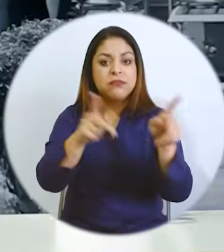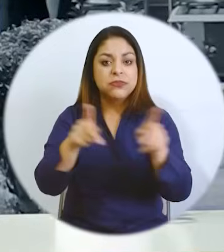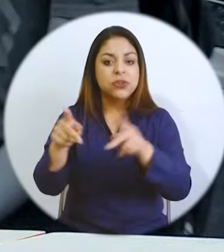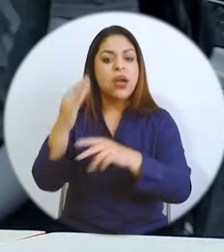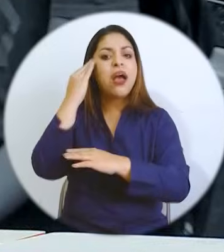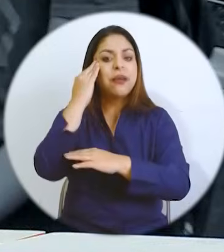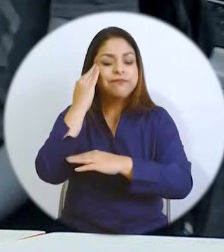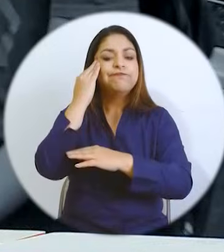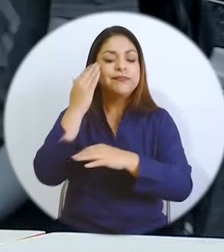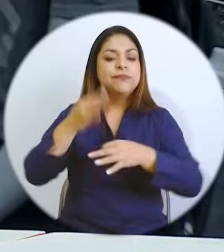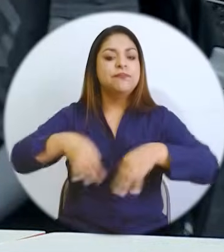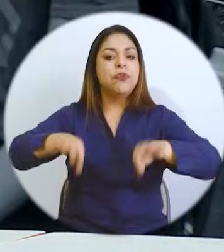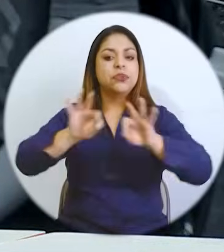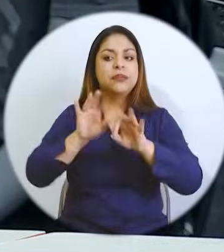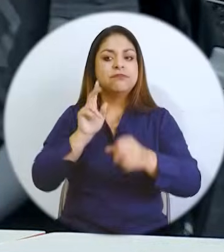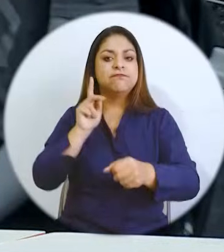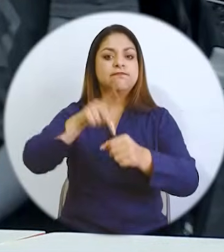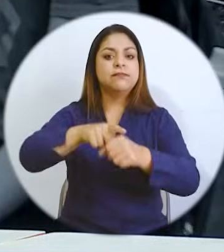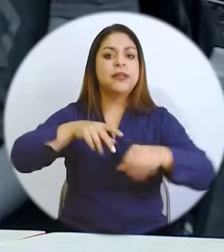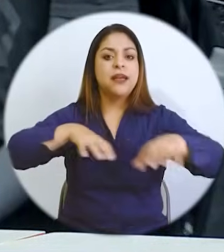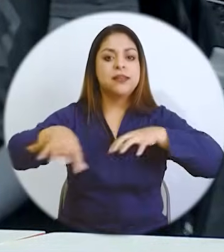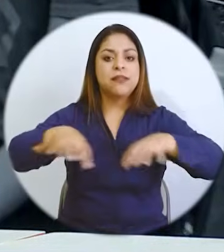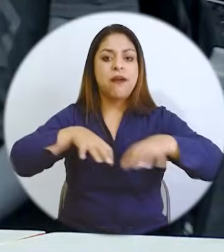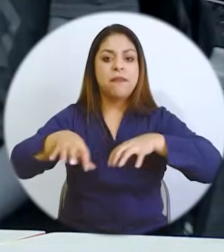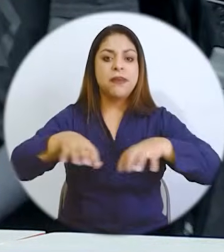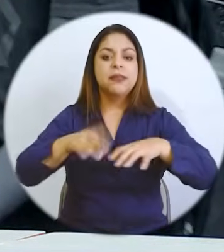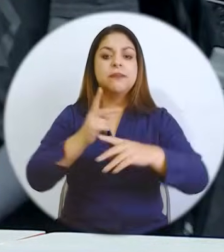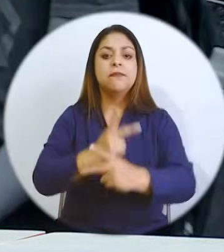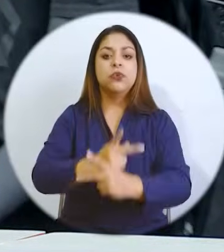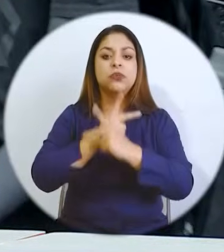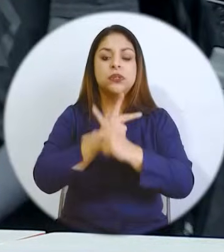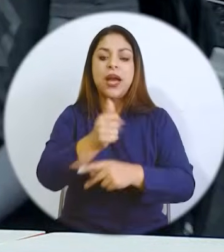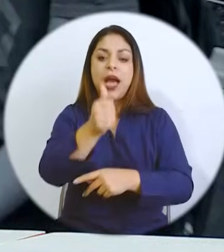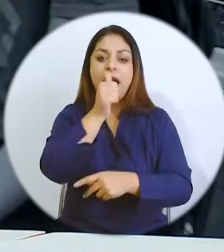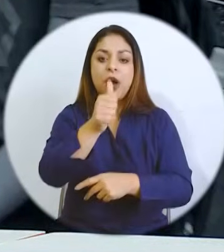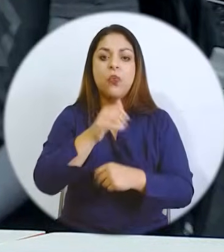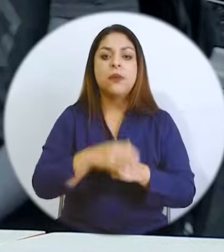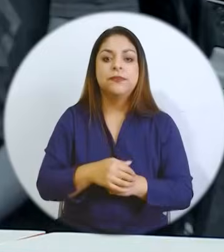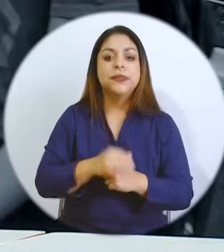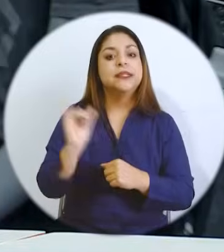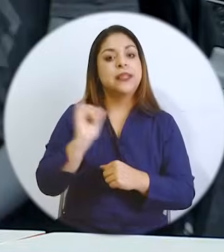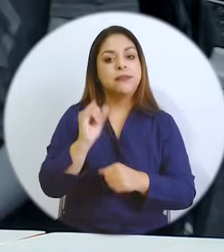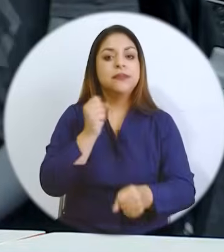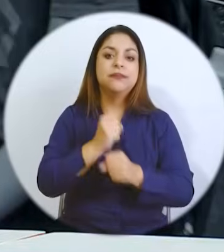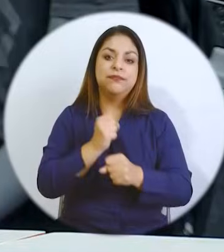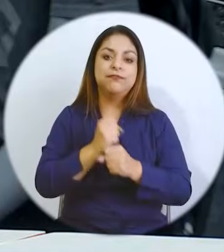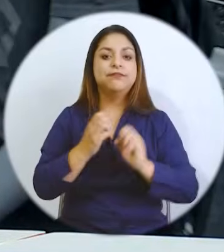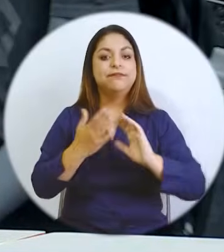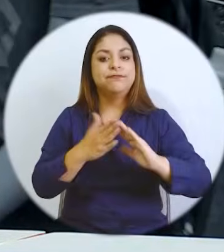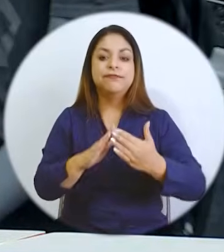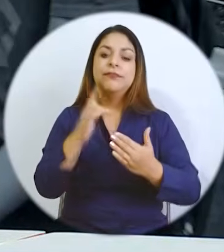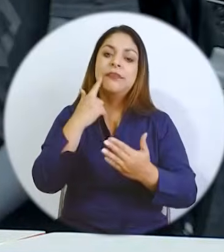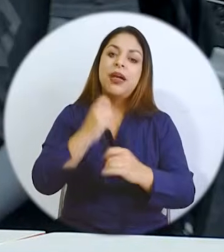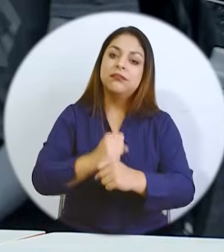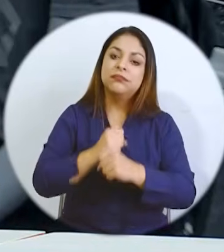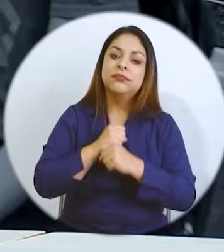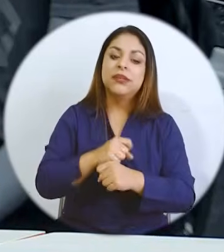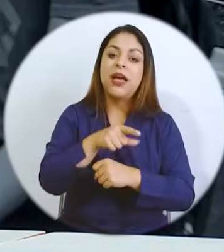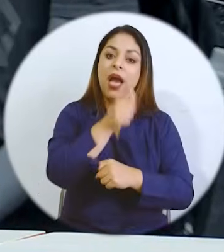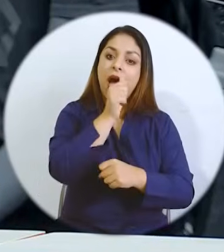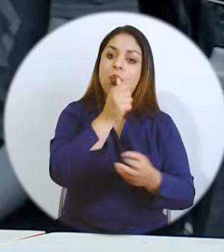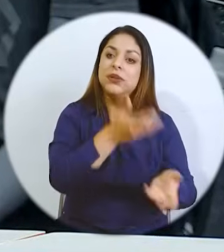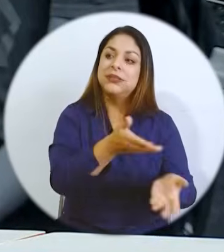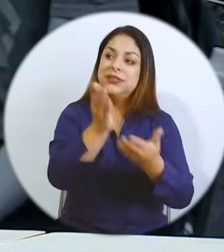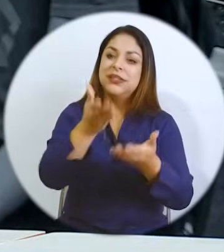cada persona tome conciencia de la importancia de participar activamente en la protección del agua y pues en el trabajo comunitario para